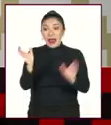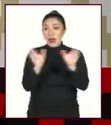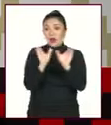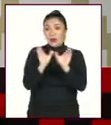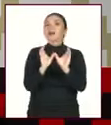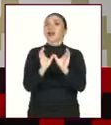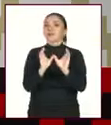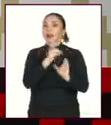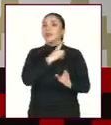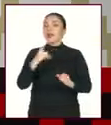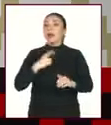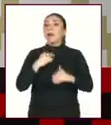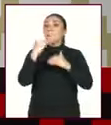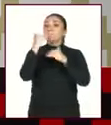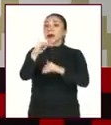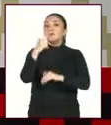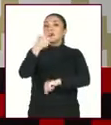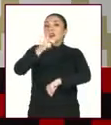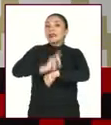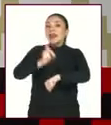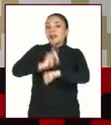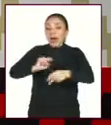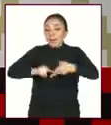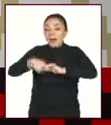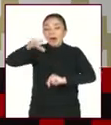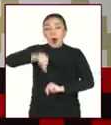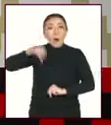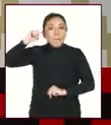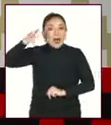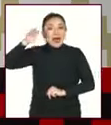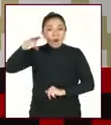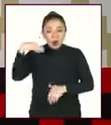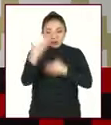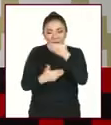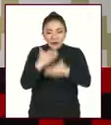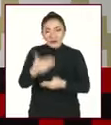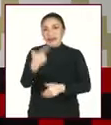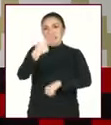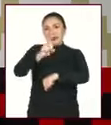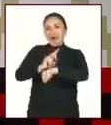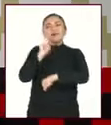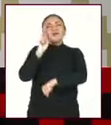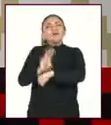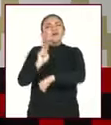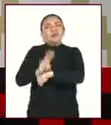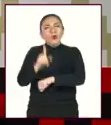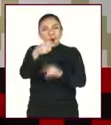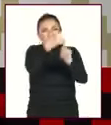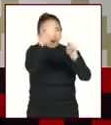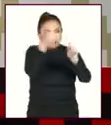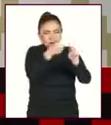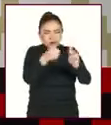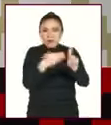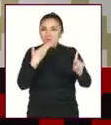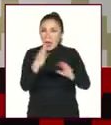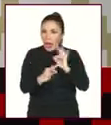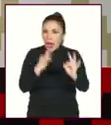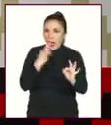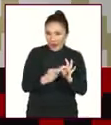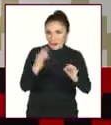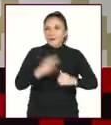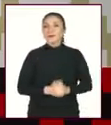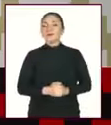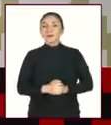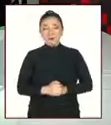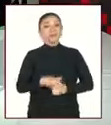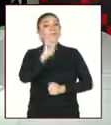cuentan con 7 días naturales a partir de esta fecha de transmisión en vivo, así que revisen que sus datos estén escritos correctamente.